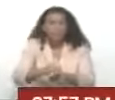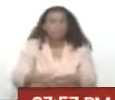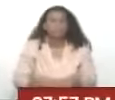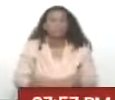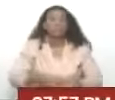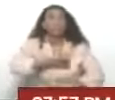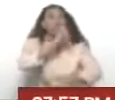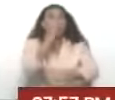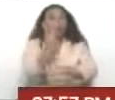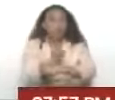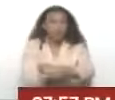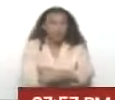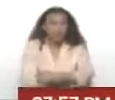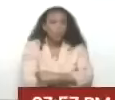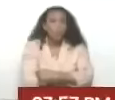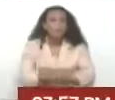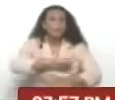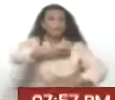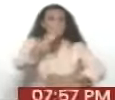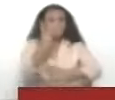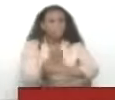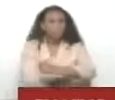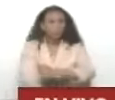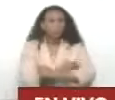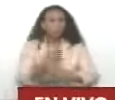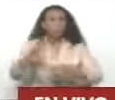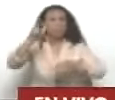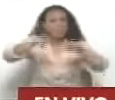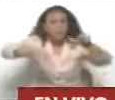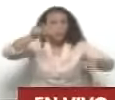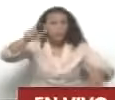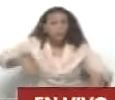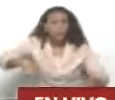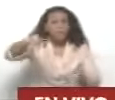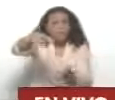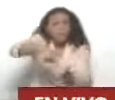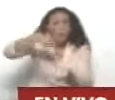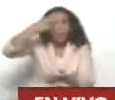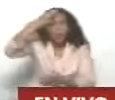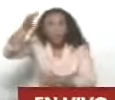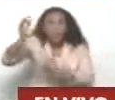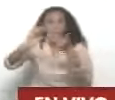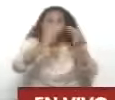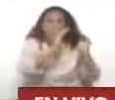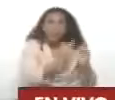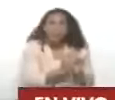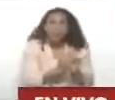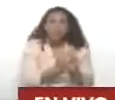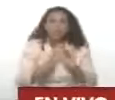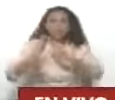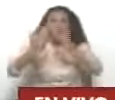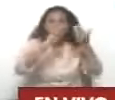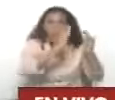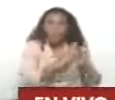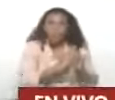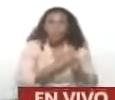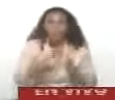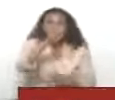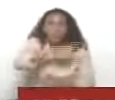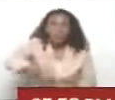fortalecer el empoderamiento de los consejos comunales y de las comunas del